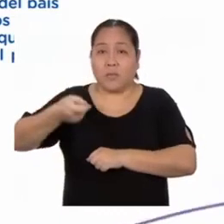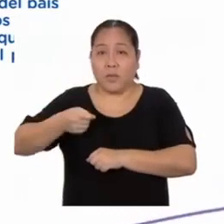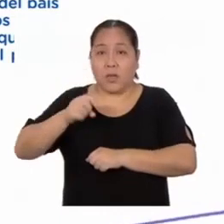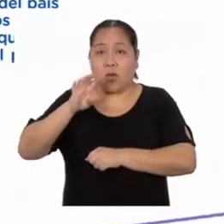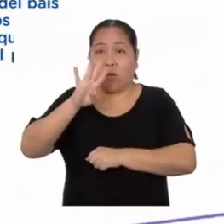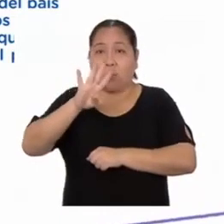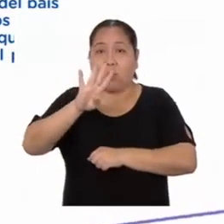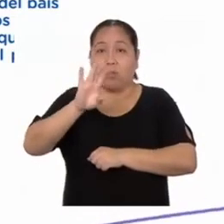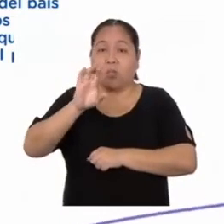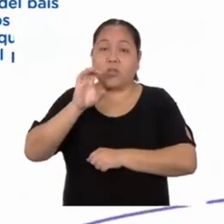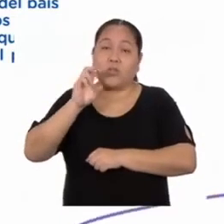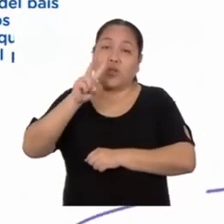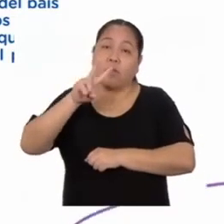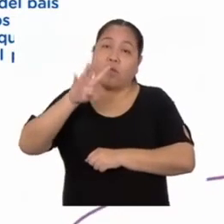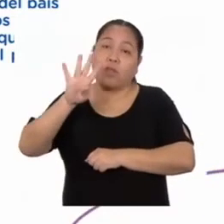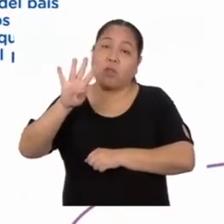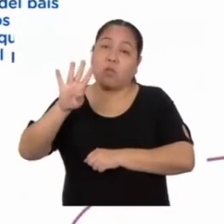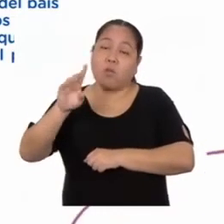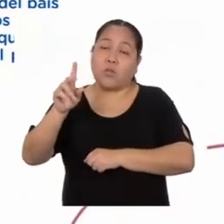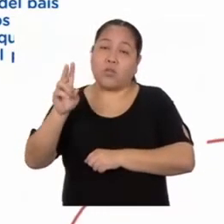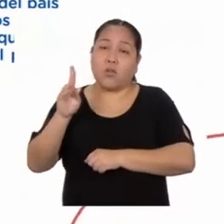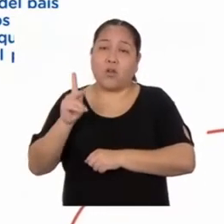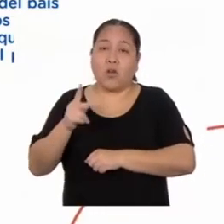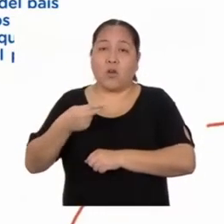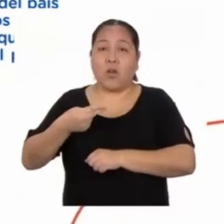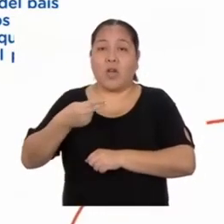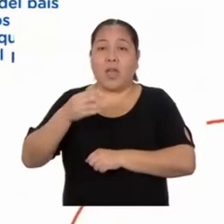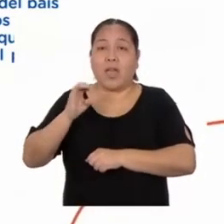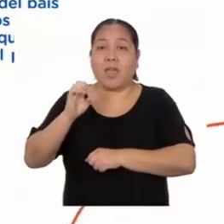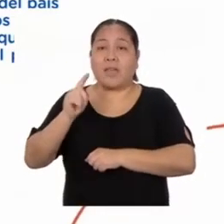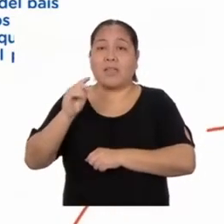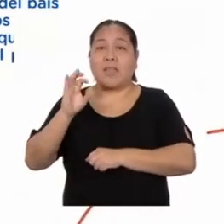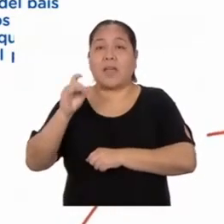73.280.424 hectáreas, que representan el